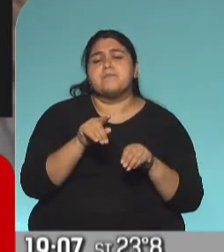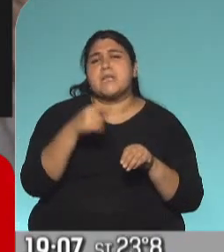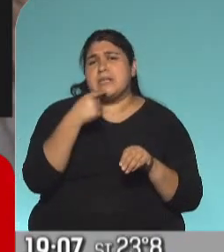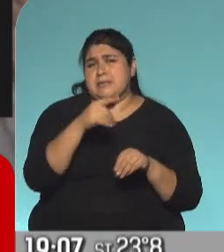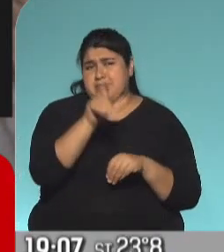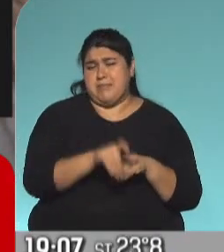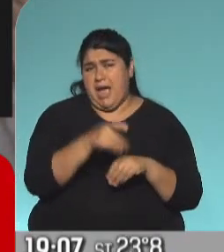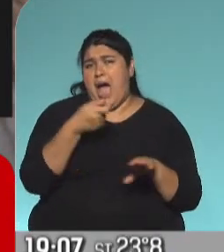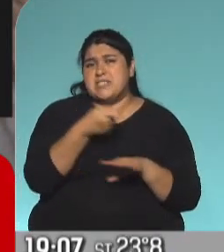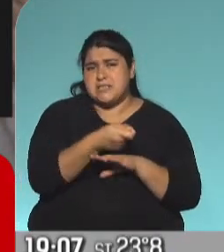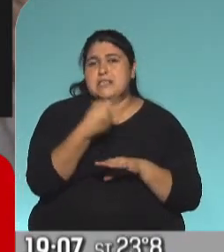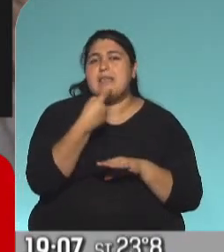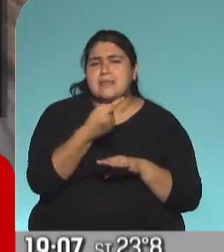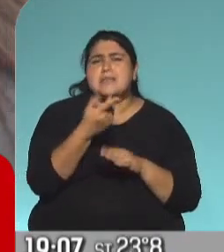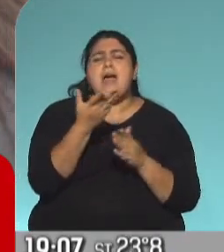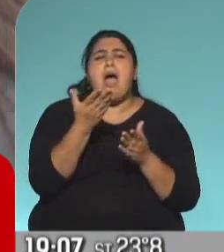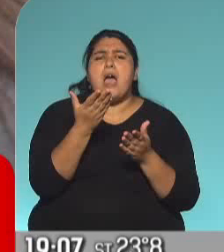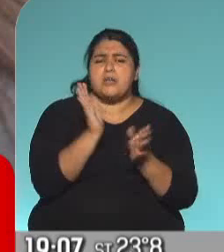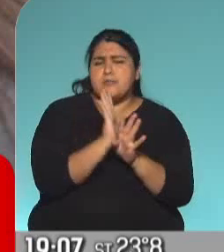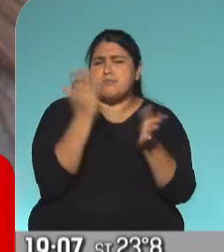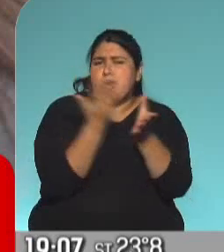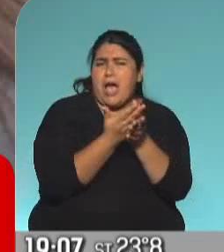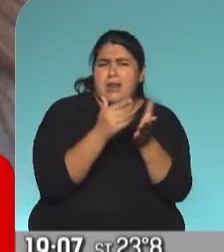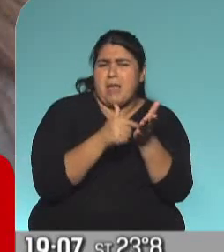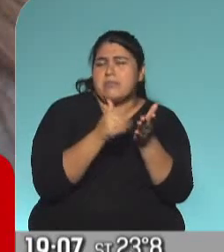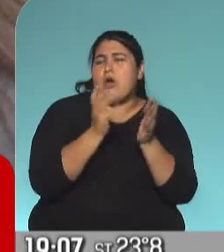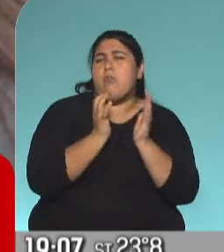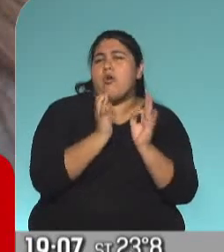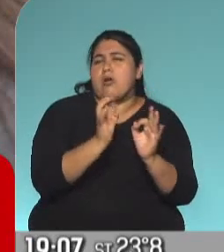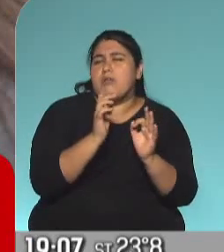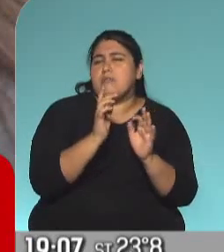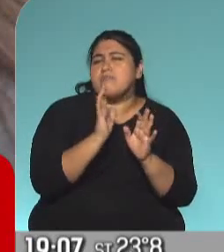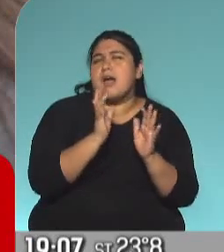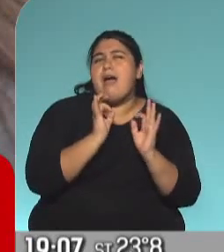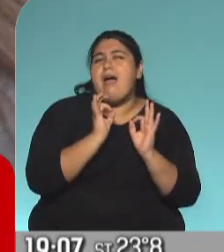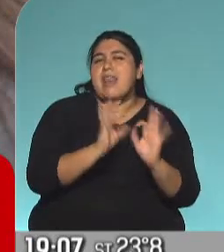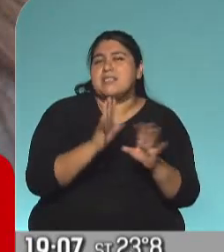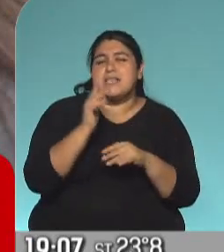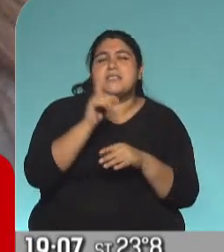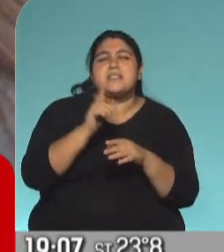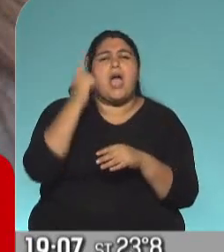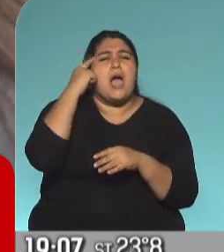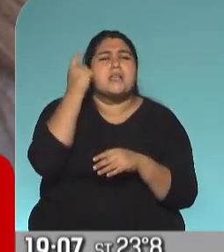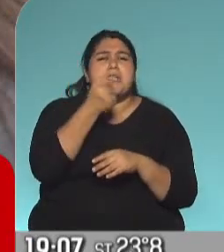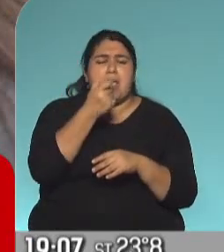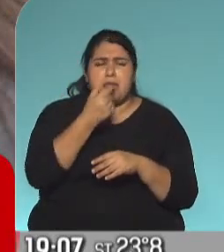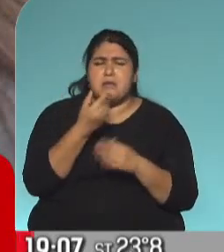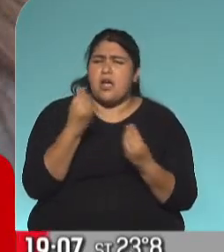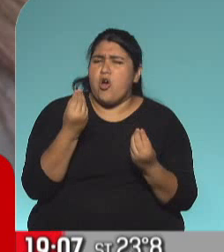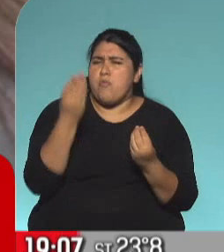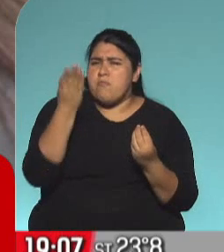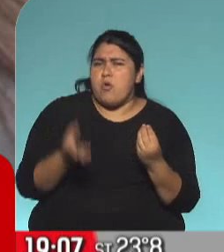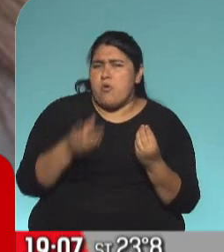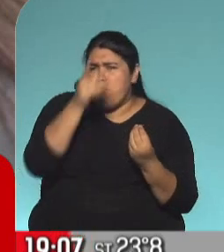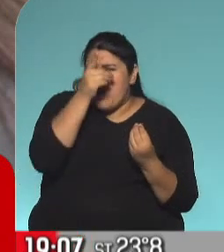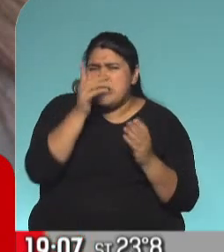imputado, el asesino, tenía una carpeta psiquiátrica, ¿no? Muchos se preguntan cómo puede ser que un efectivo con una carpeta